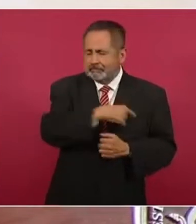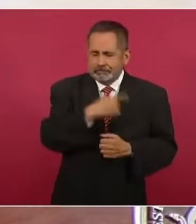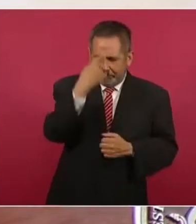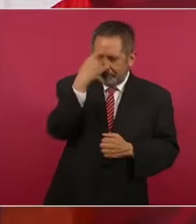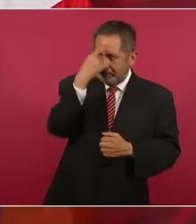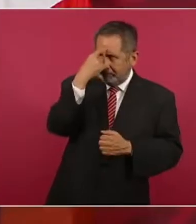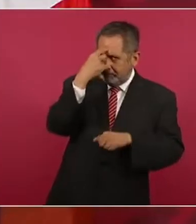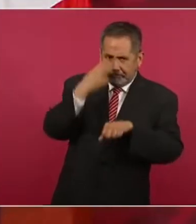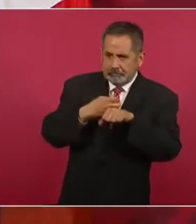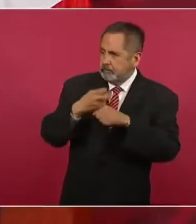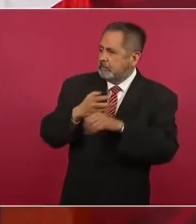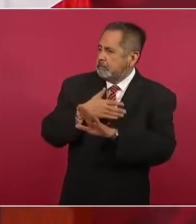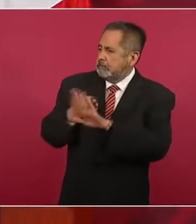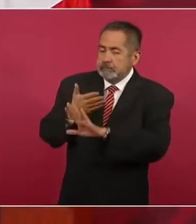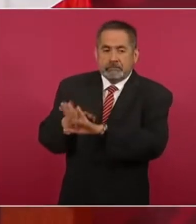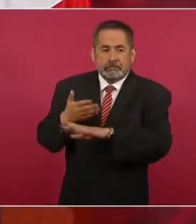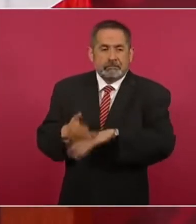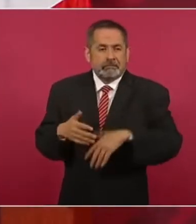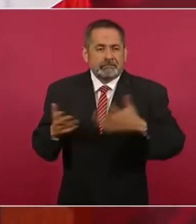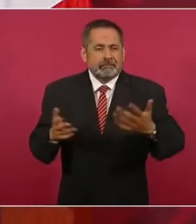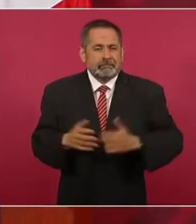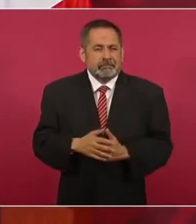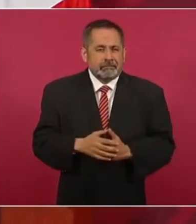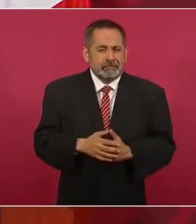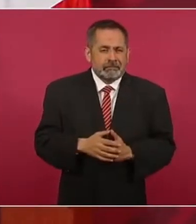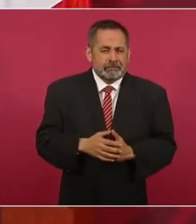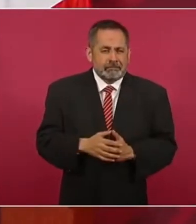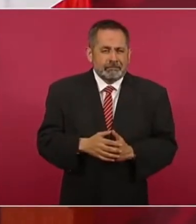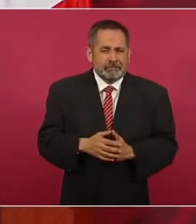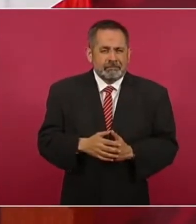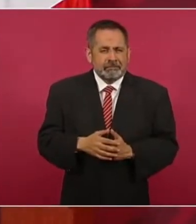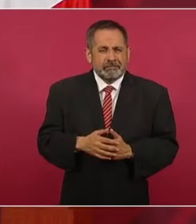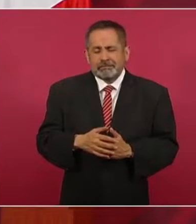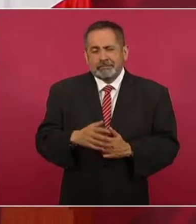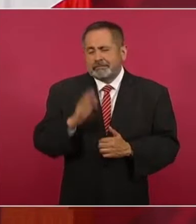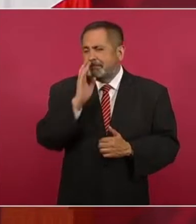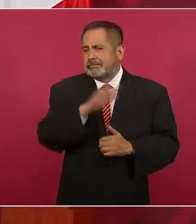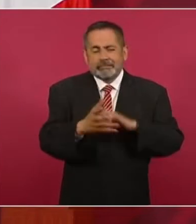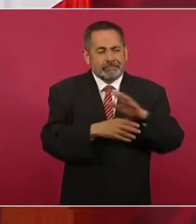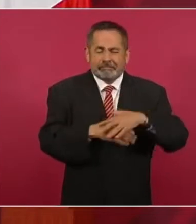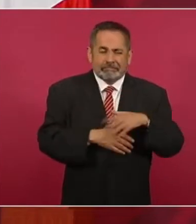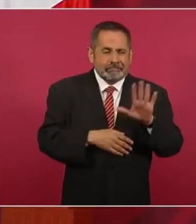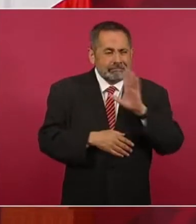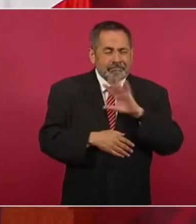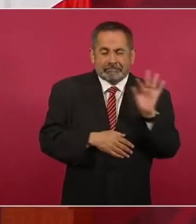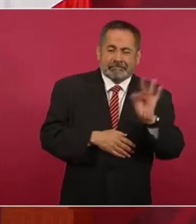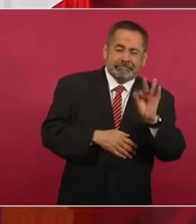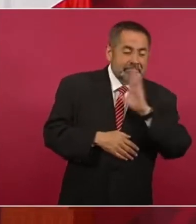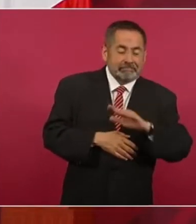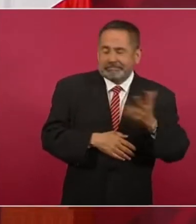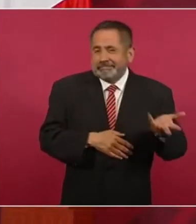pues, de que nos vaya mal. O sea,